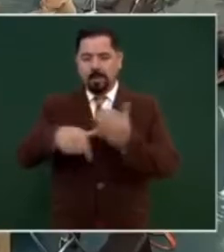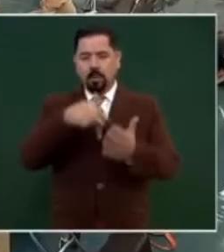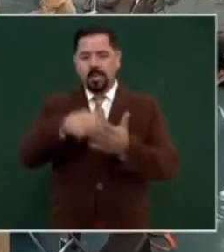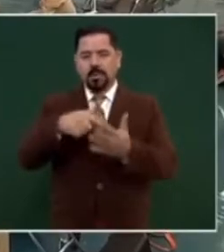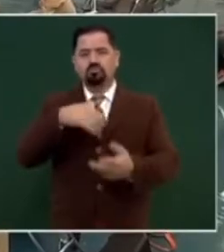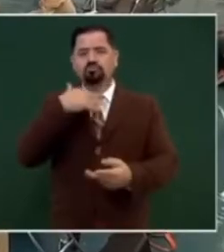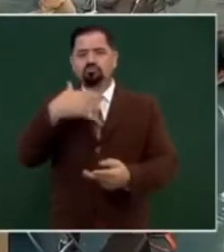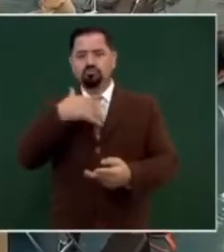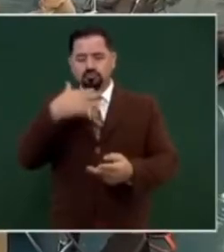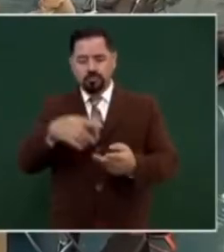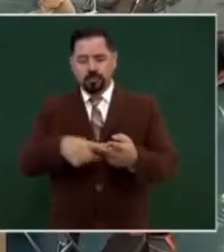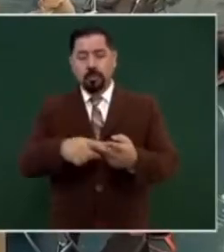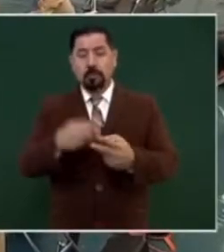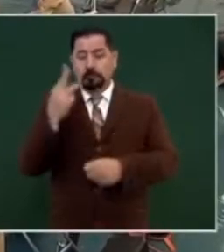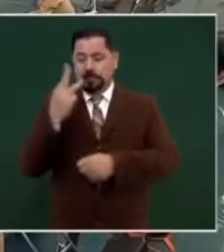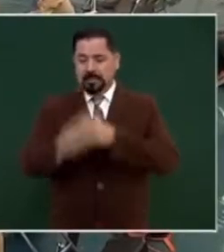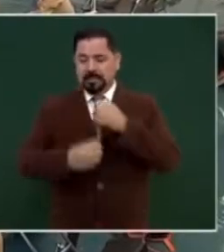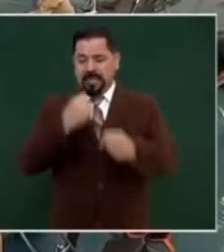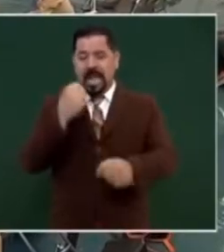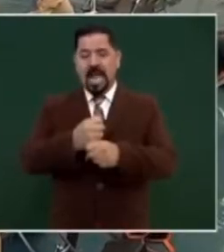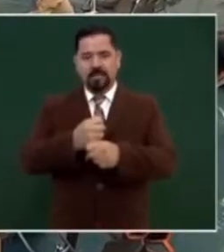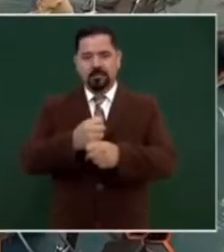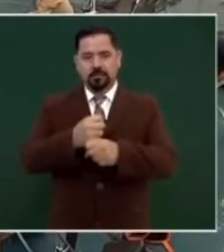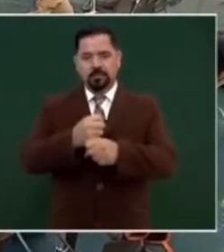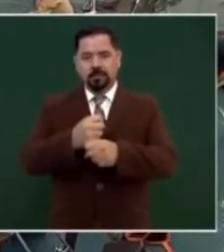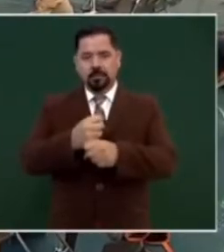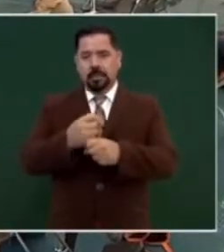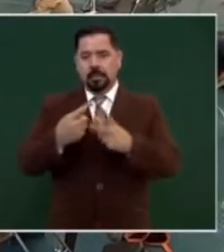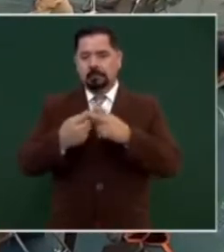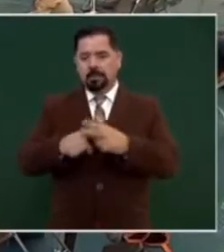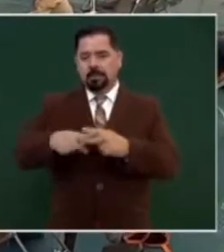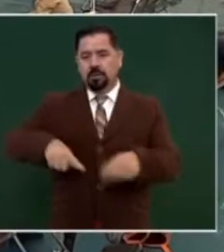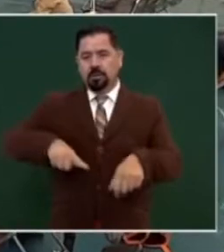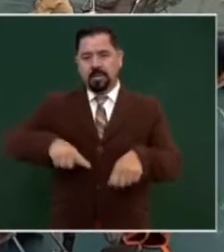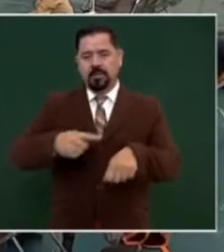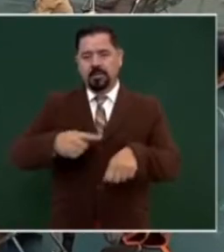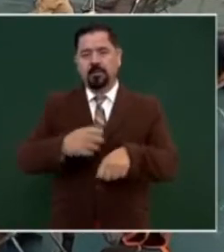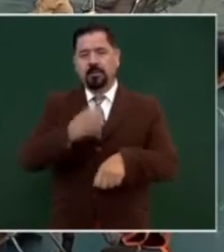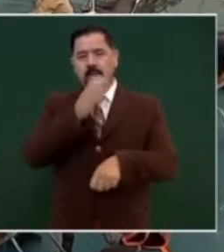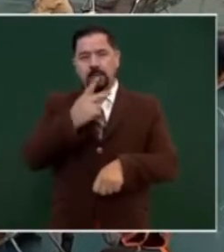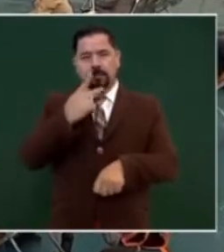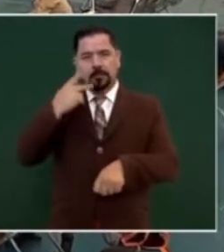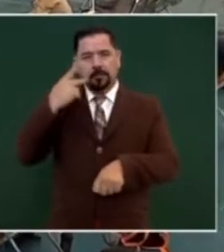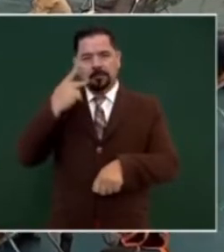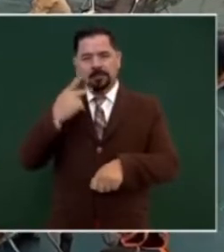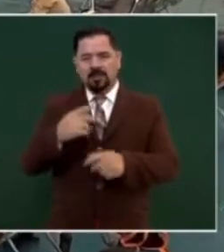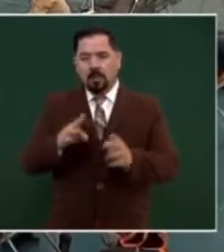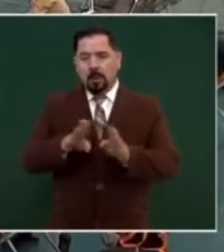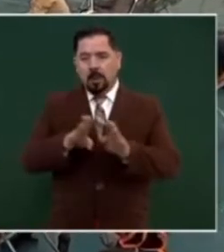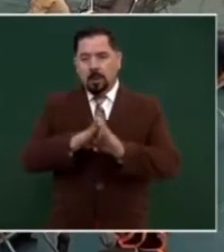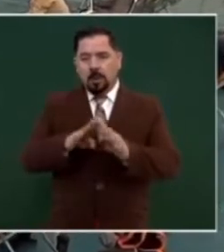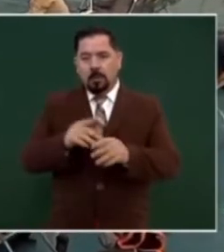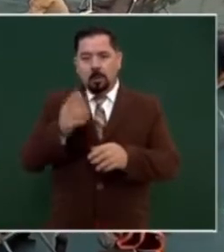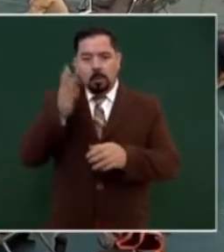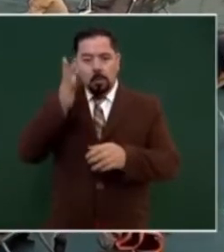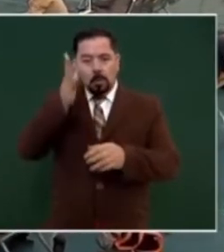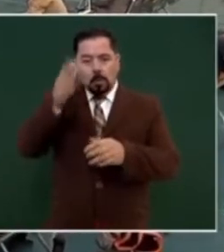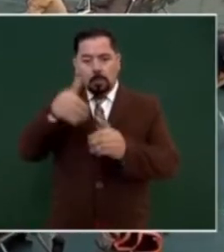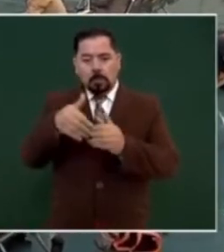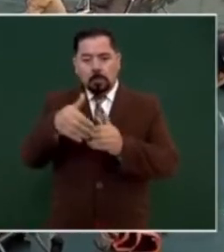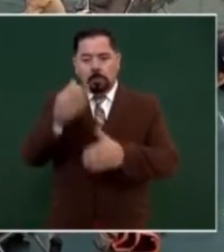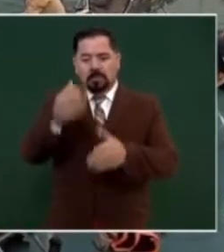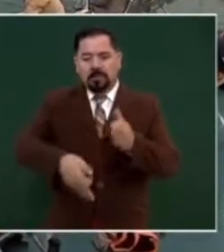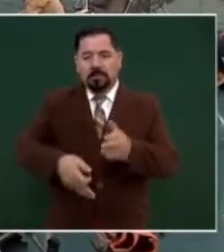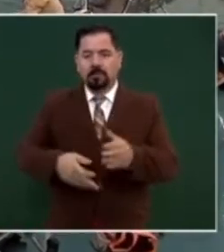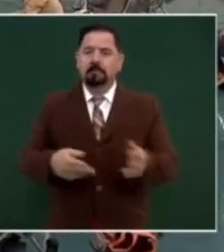a tres años de iniciado el gobierno de claudia pávlovich no quiero imaginarme cómo va a terminar esto yo pregunto cómo terminó